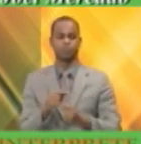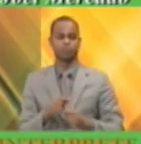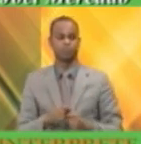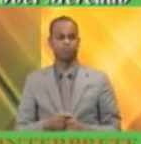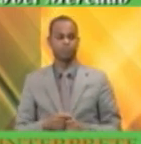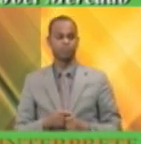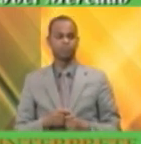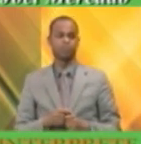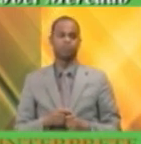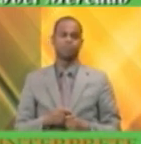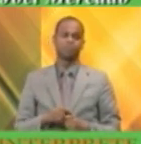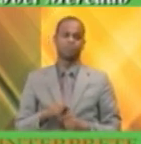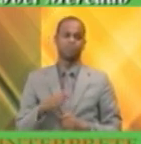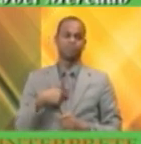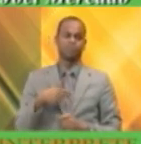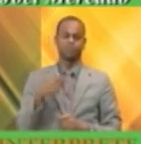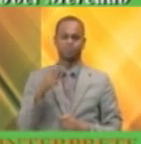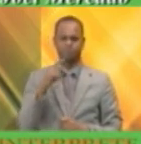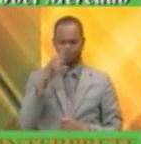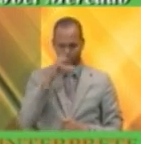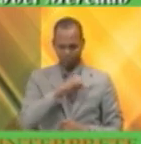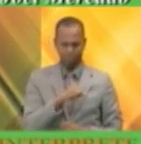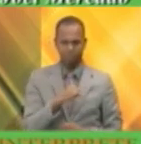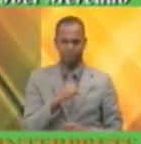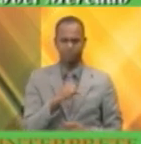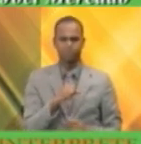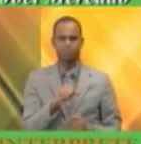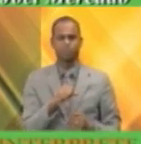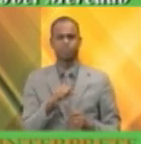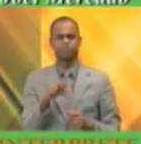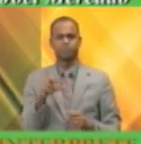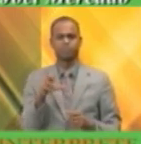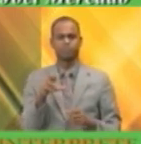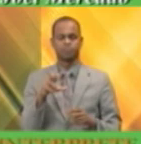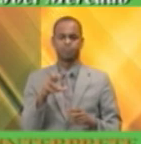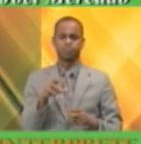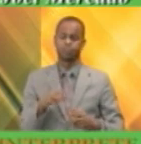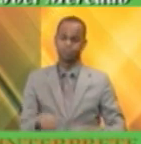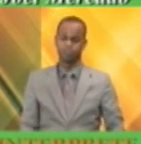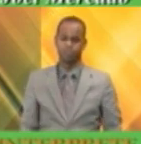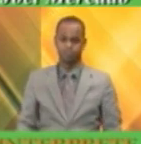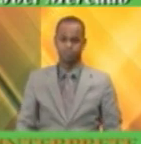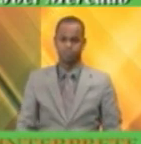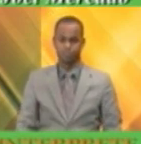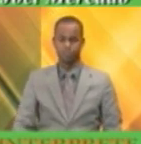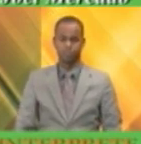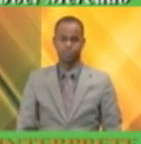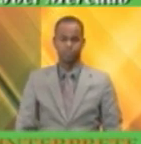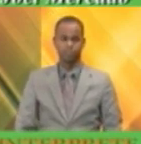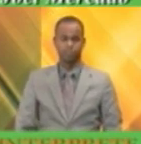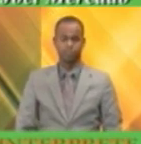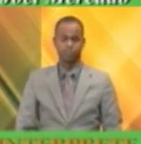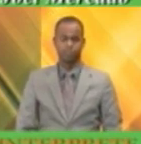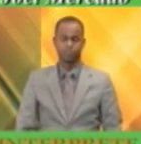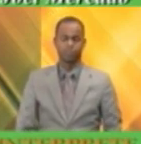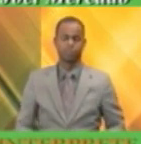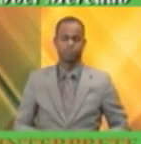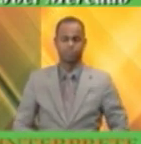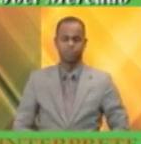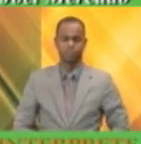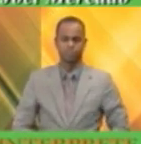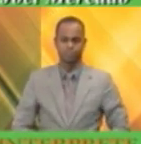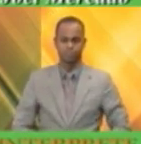esta? No sé cuál es esa escuela. Eso son, eso es... ¿Dónde fue esto? Eso es